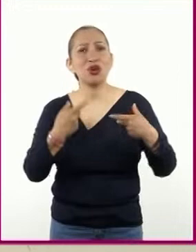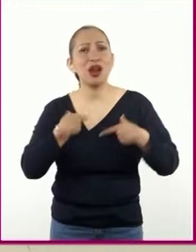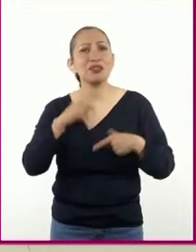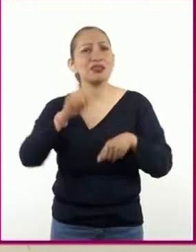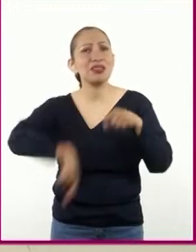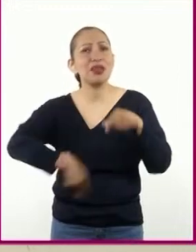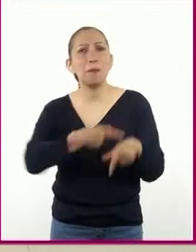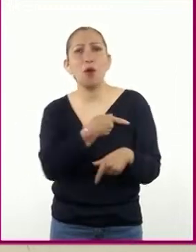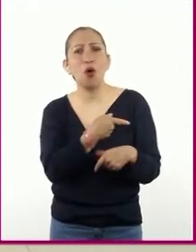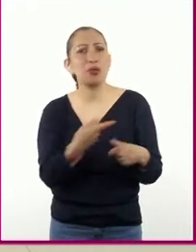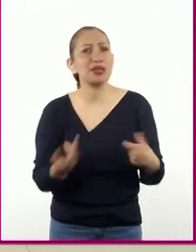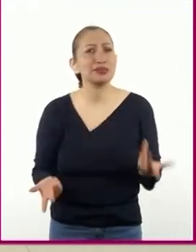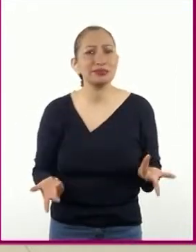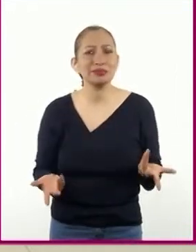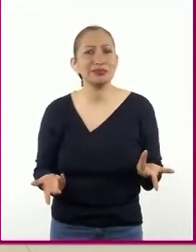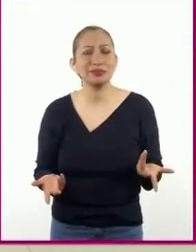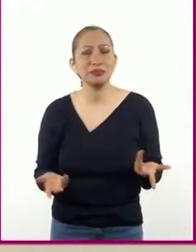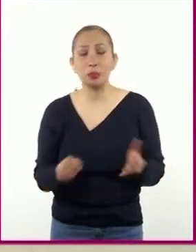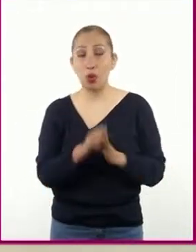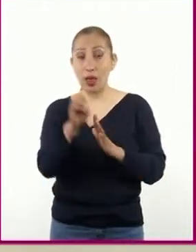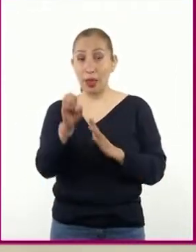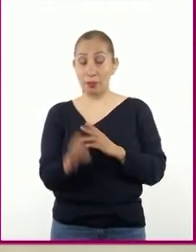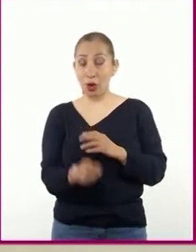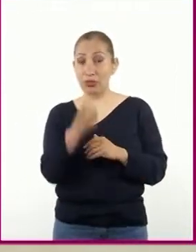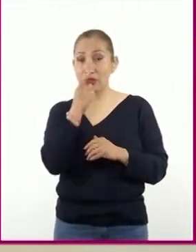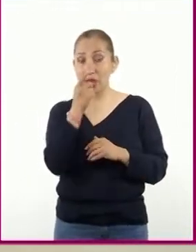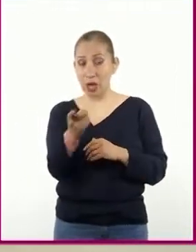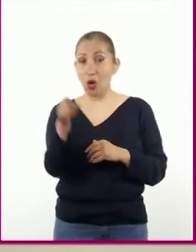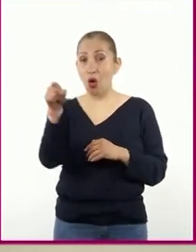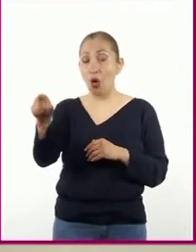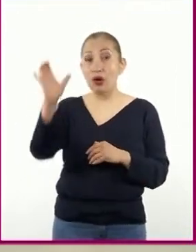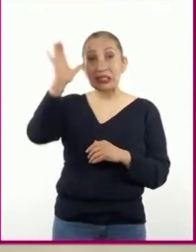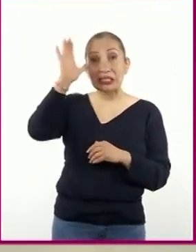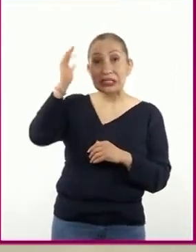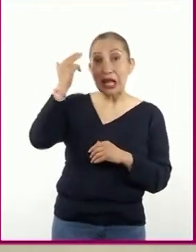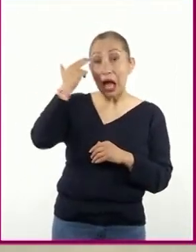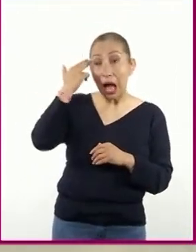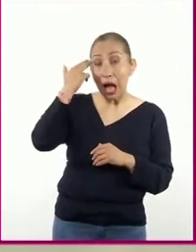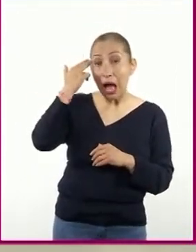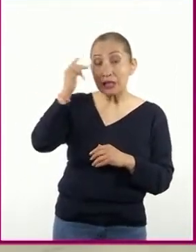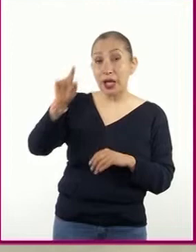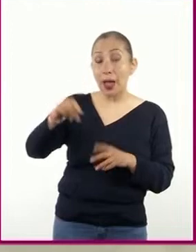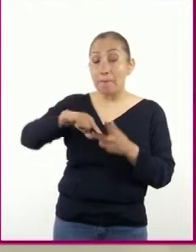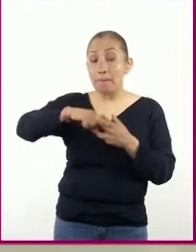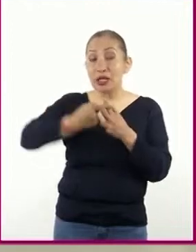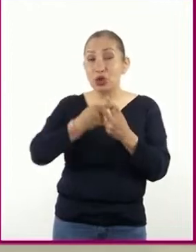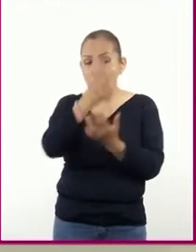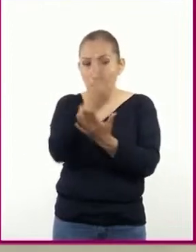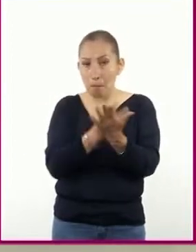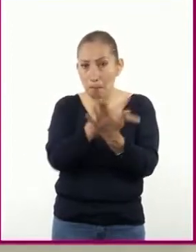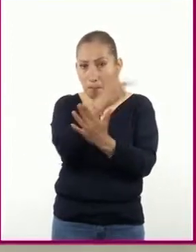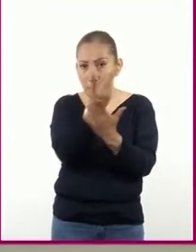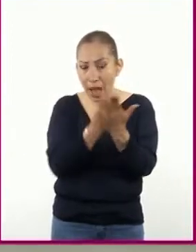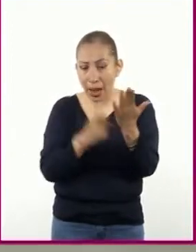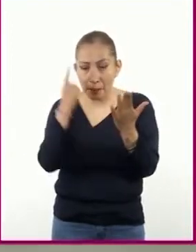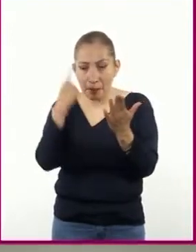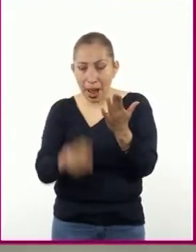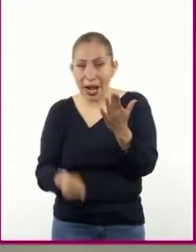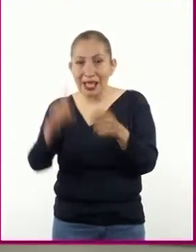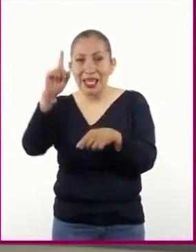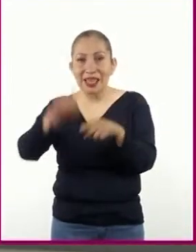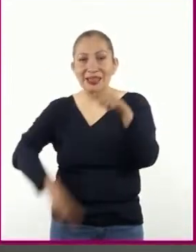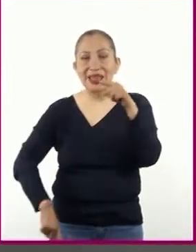pobreza? Como ejemplo menciono el caso de China, donde se implementó un plan para sacar de la pobreza